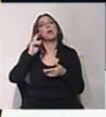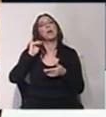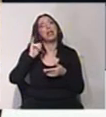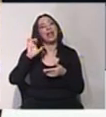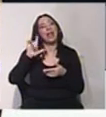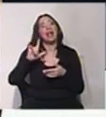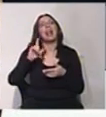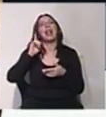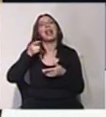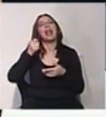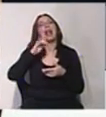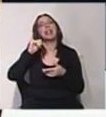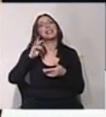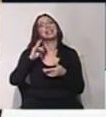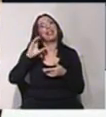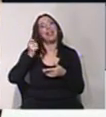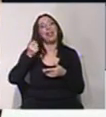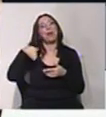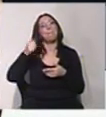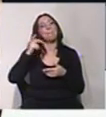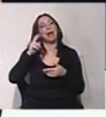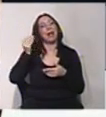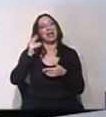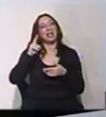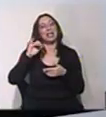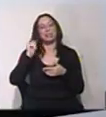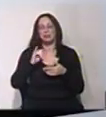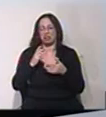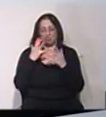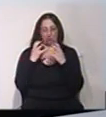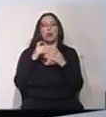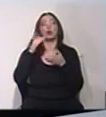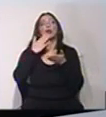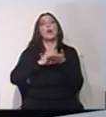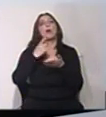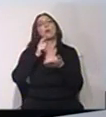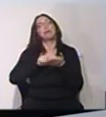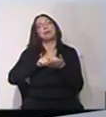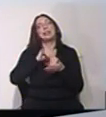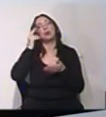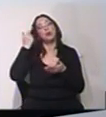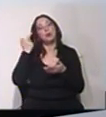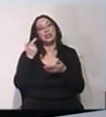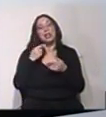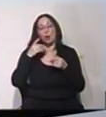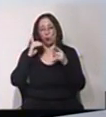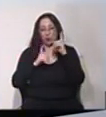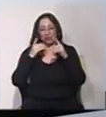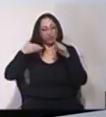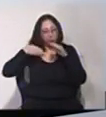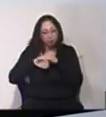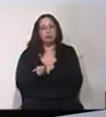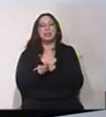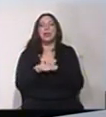suicida. Y yo quedé impactado con eso, ¿no? Porque en realidad es todos los estudiantes universitarios que pasan por ahí y